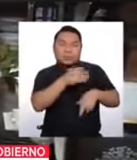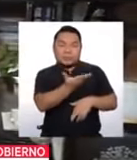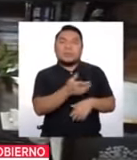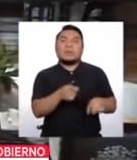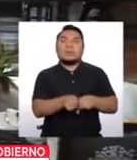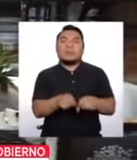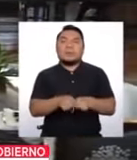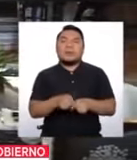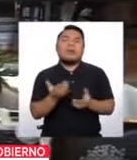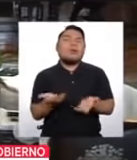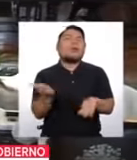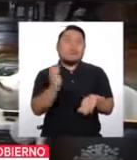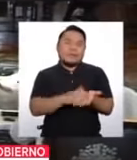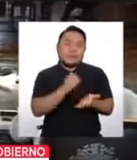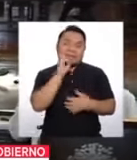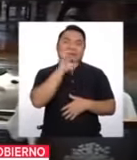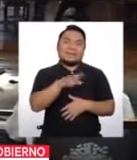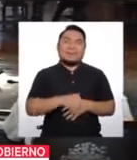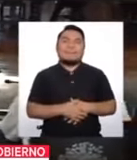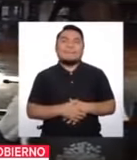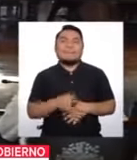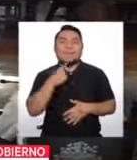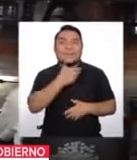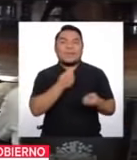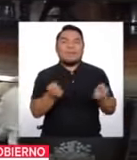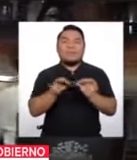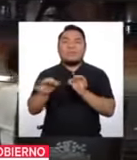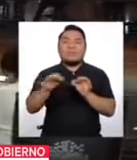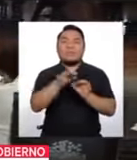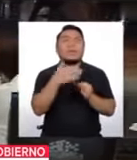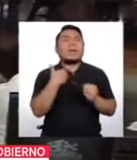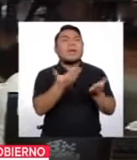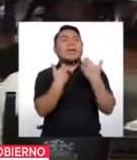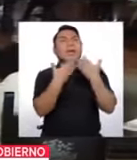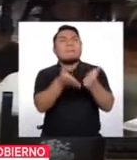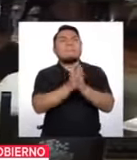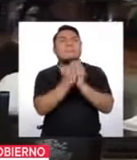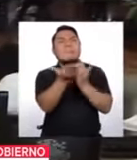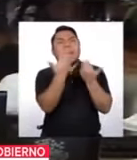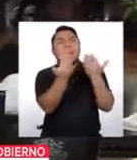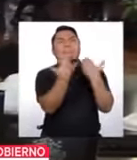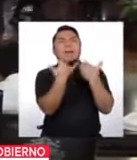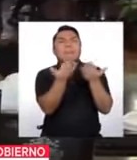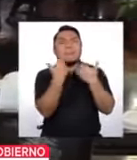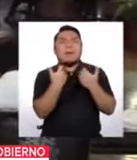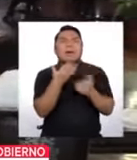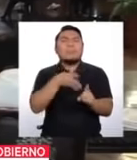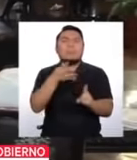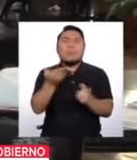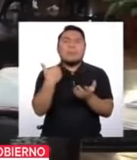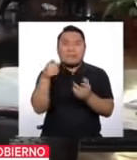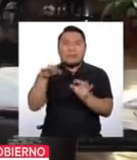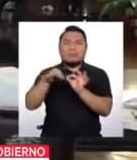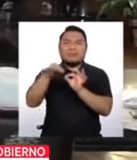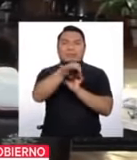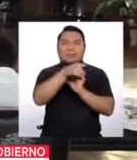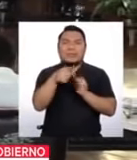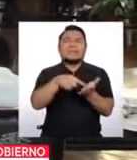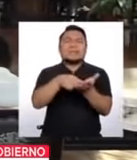es reiterativo el hecho de los gobiernos regionales que piden una mayor cantidad de pruebas e insumos.